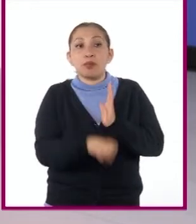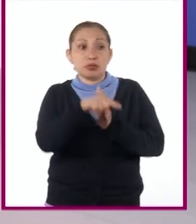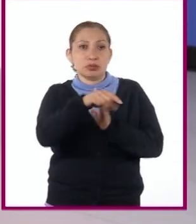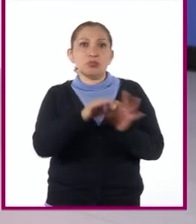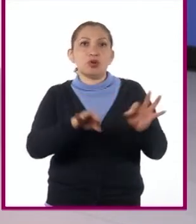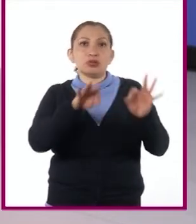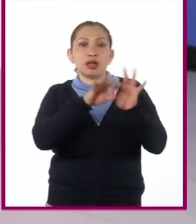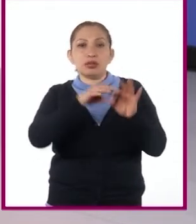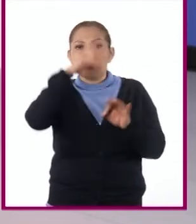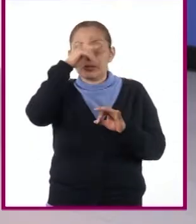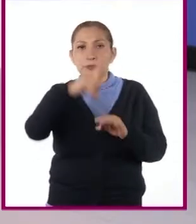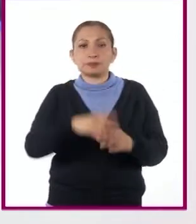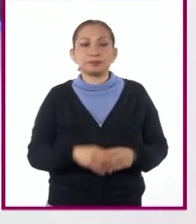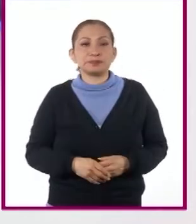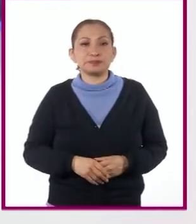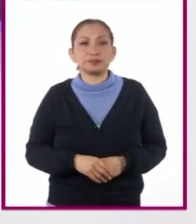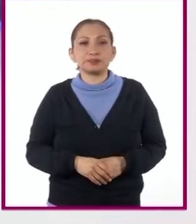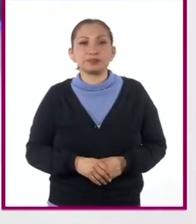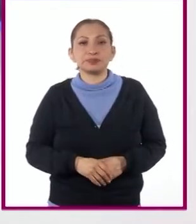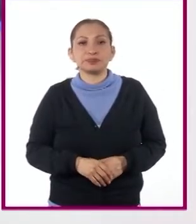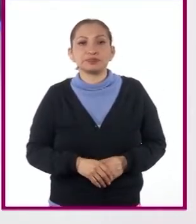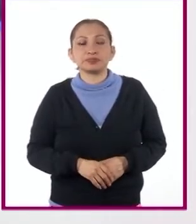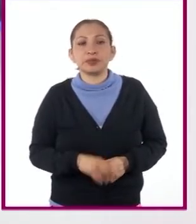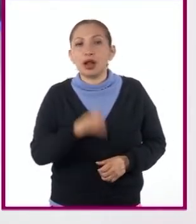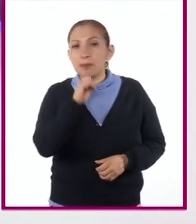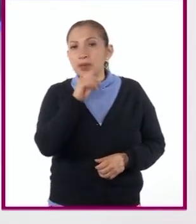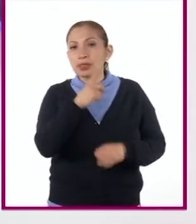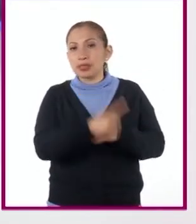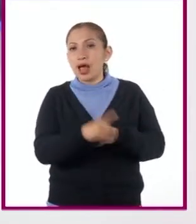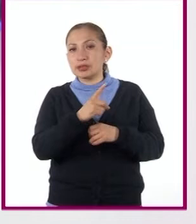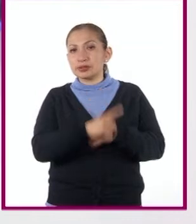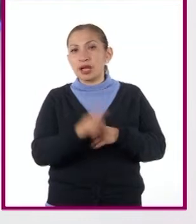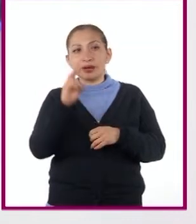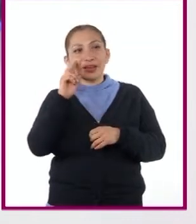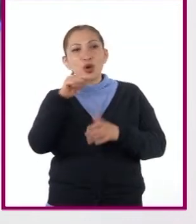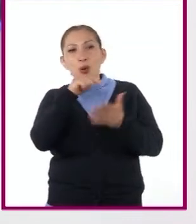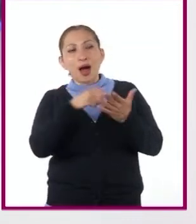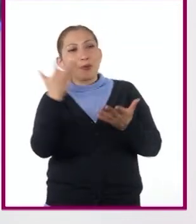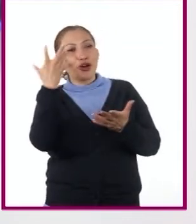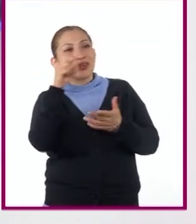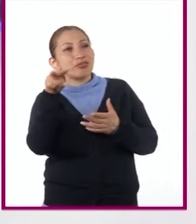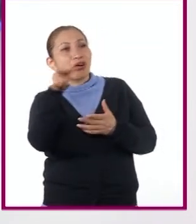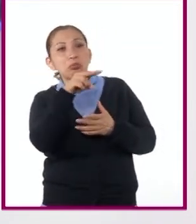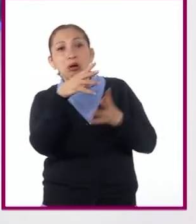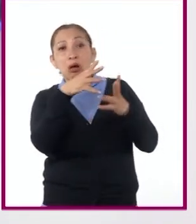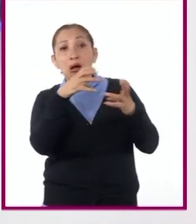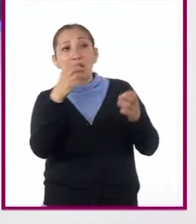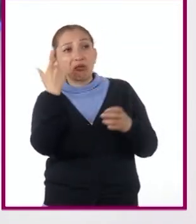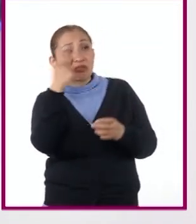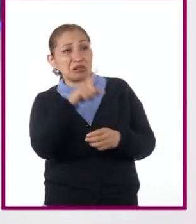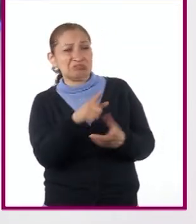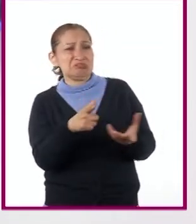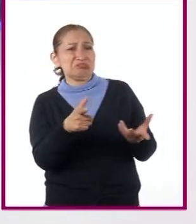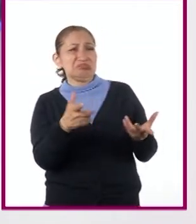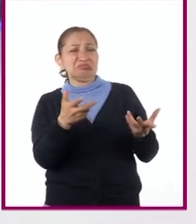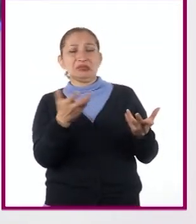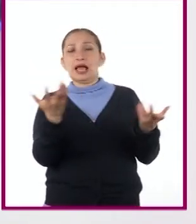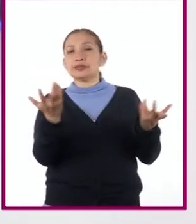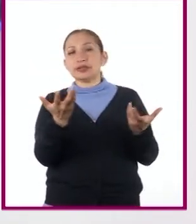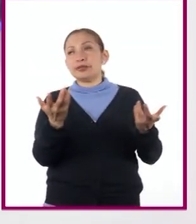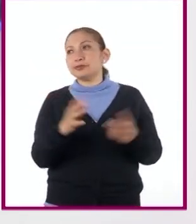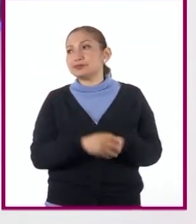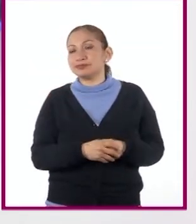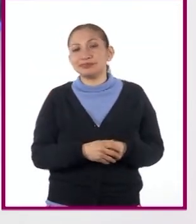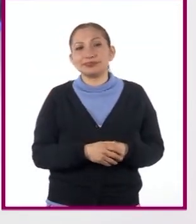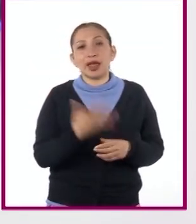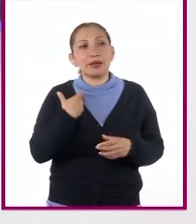de la dieta mexicana. También afecta la estética de las bellezas naturales, provocando, por ejemplo,